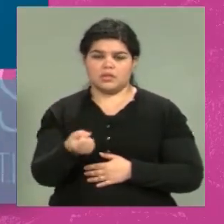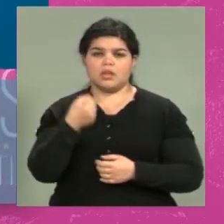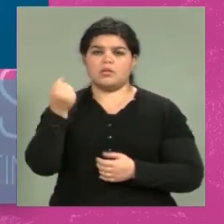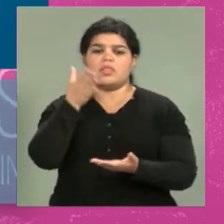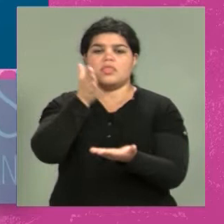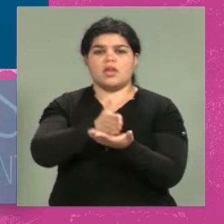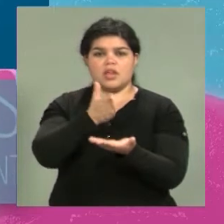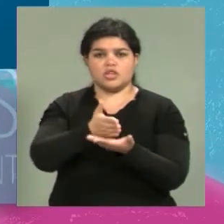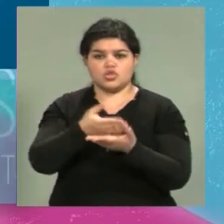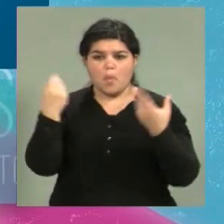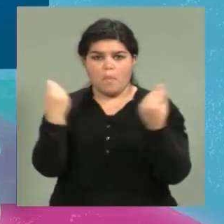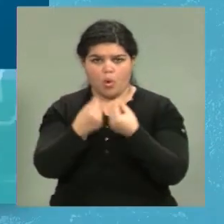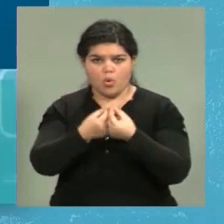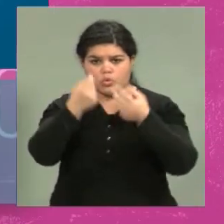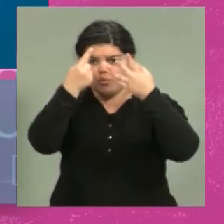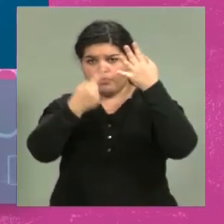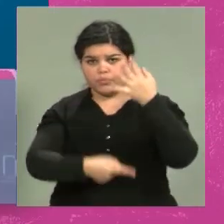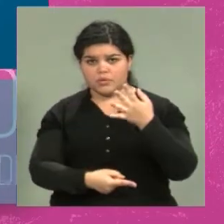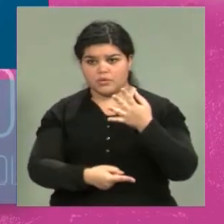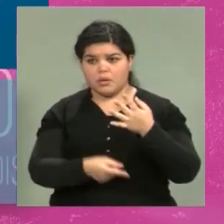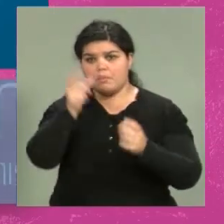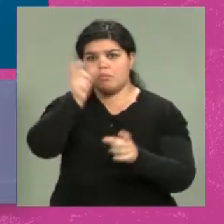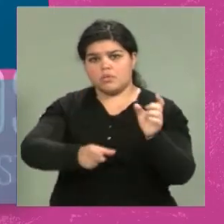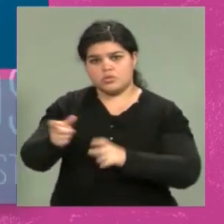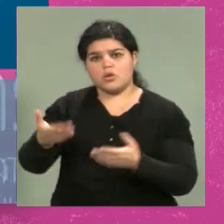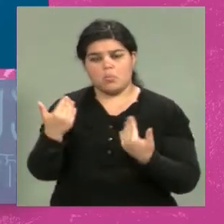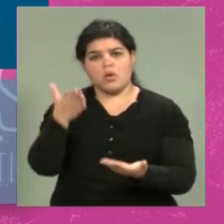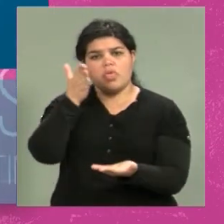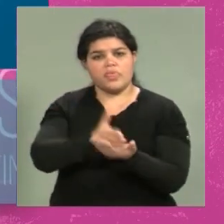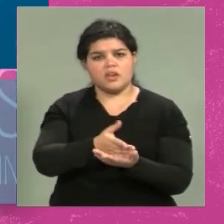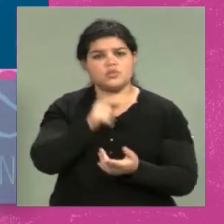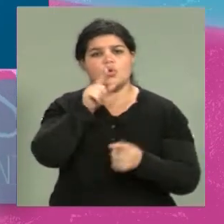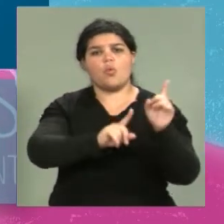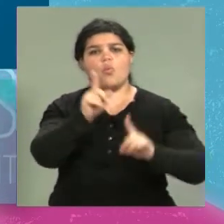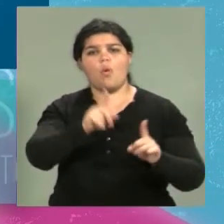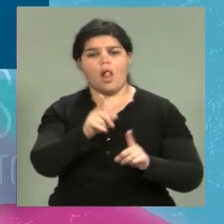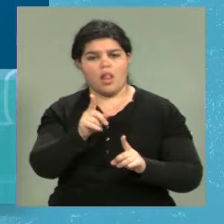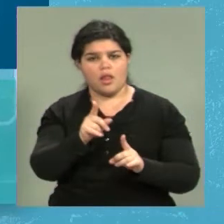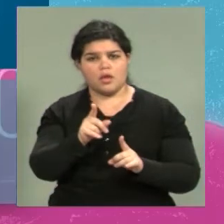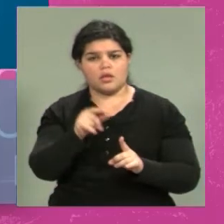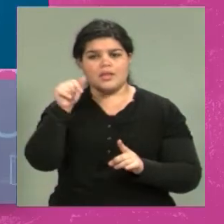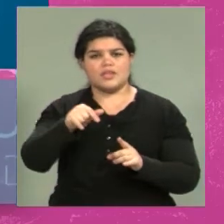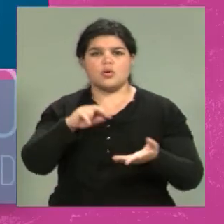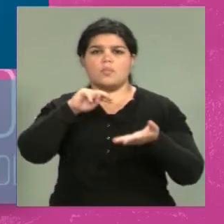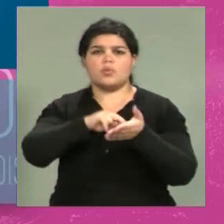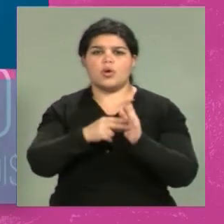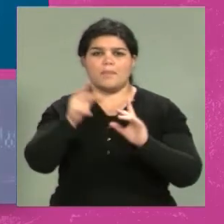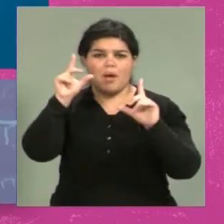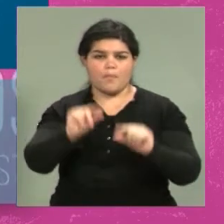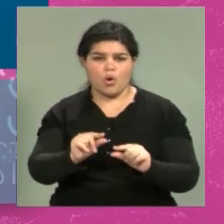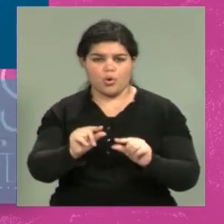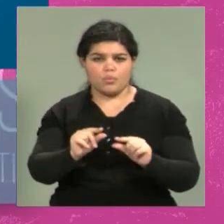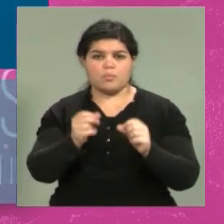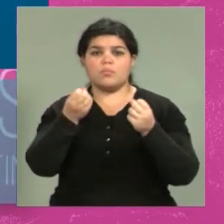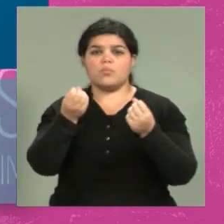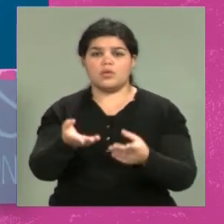derechos en una comunidad, las personas pueden acceder a ellos y realmente se generan menos conflictos. Porque si